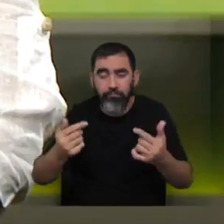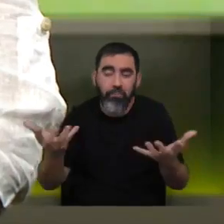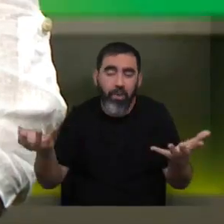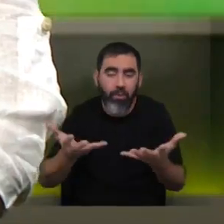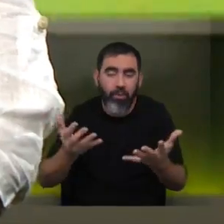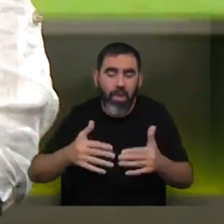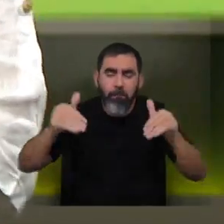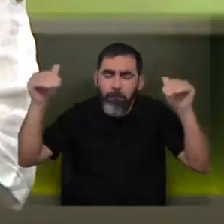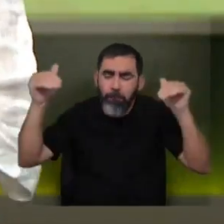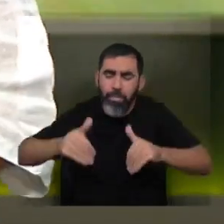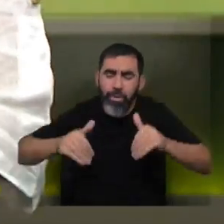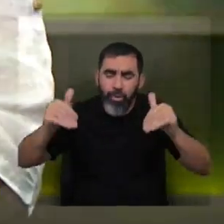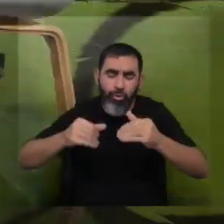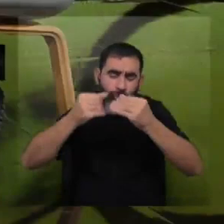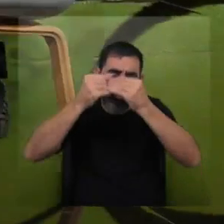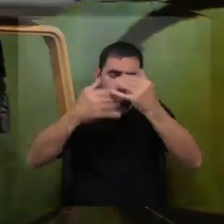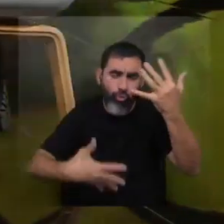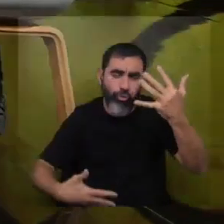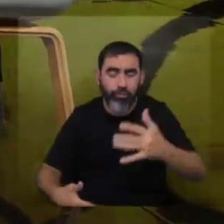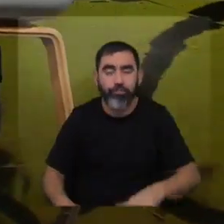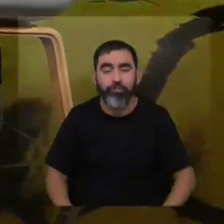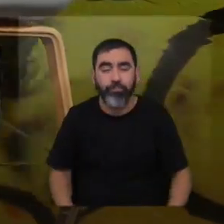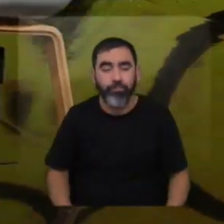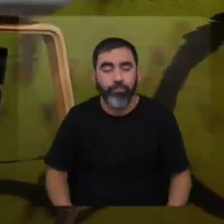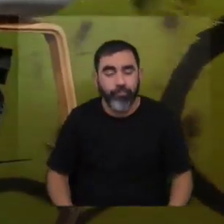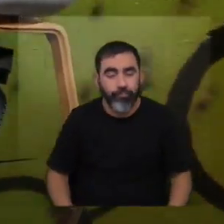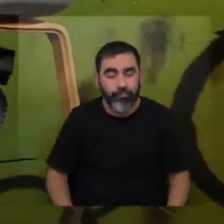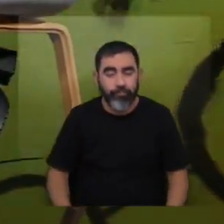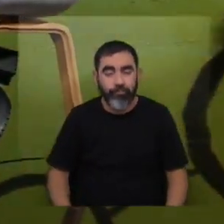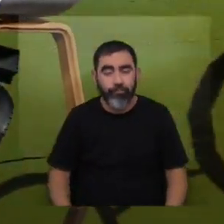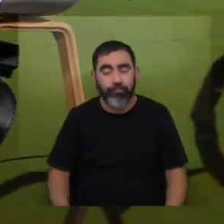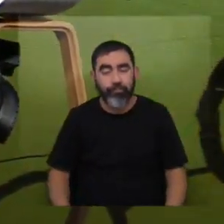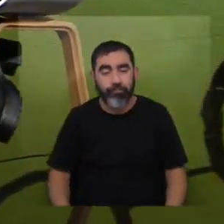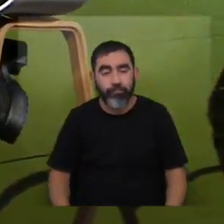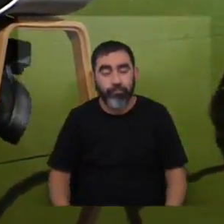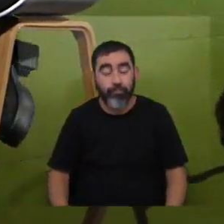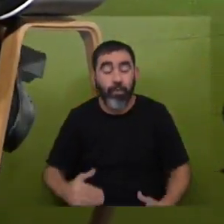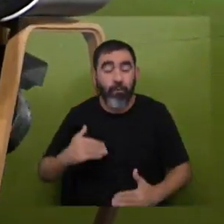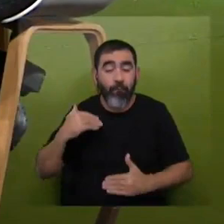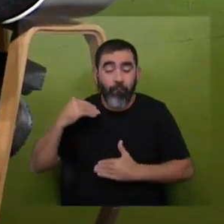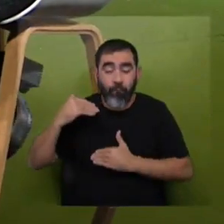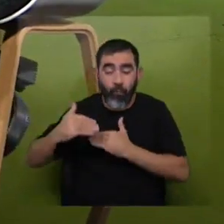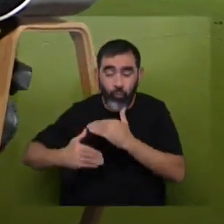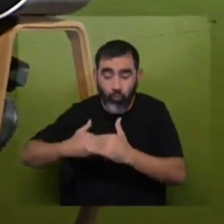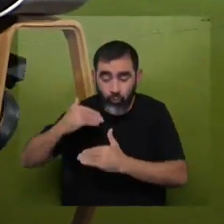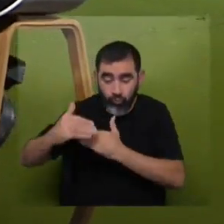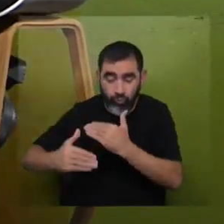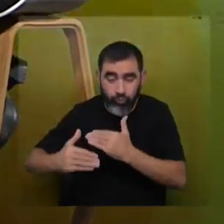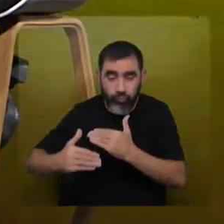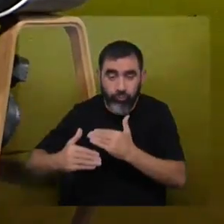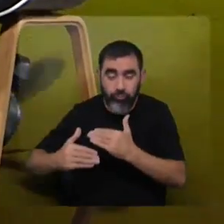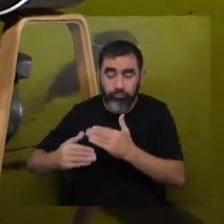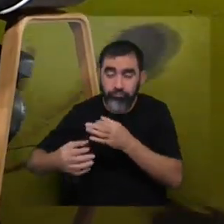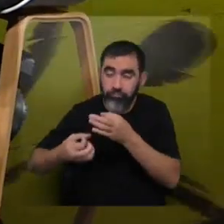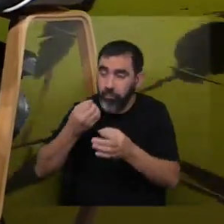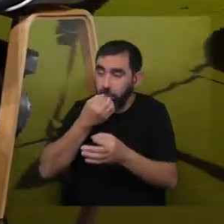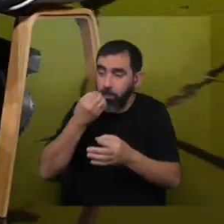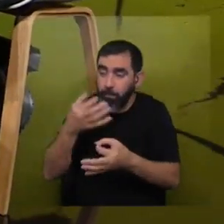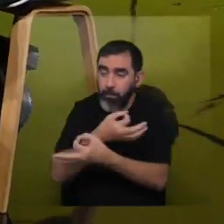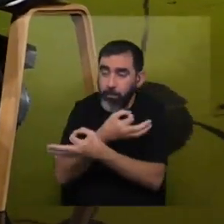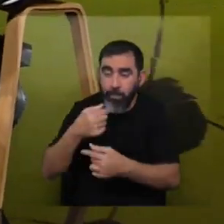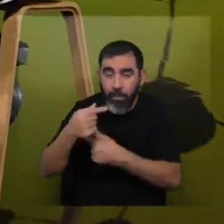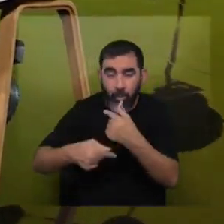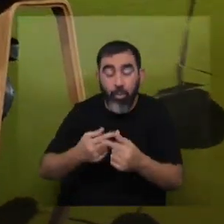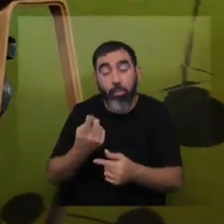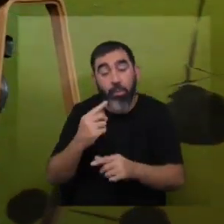son millones. Claro. En esa evolución que tiene que ver con las herramientas, con la posibilidad de usar métodos y equipos mucho más sofisticados, pero